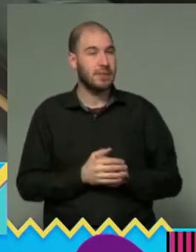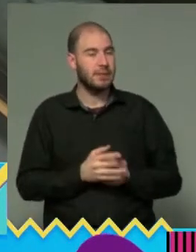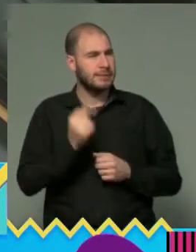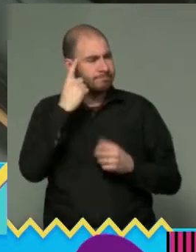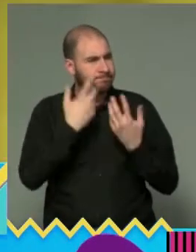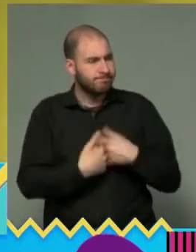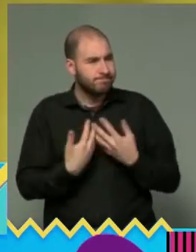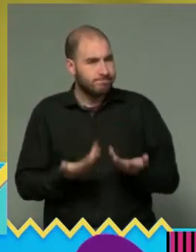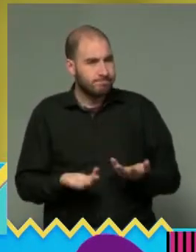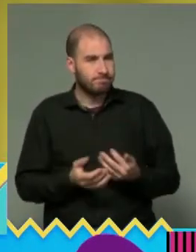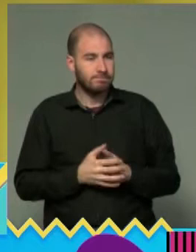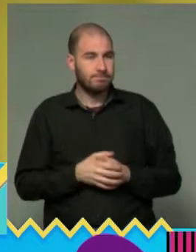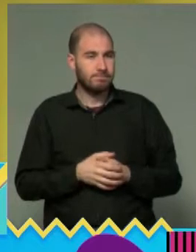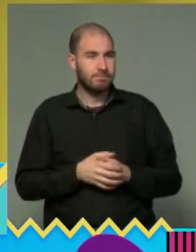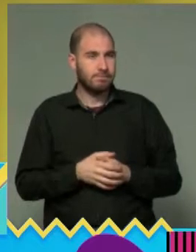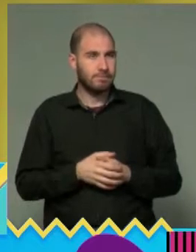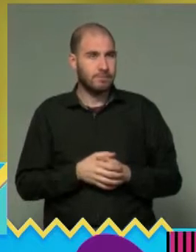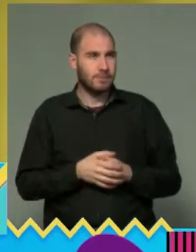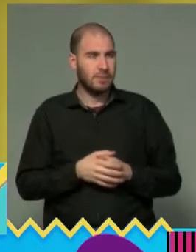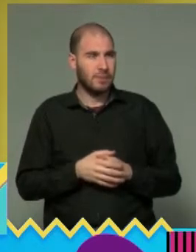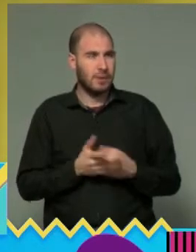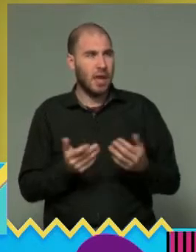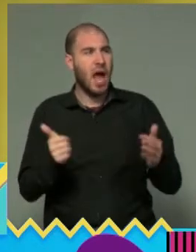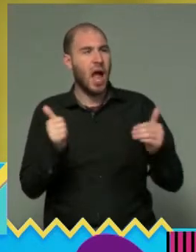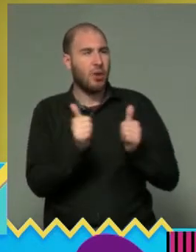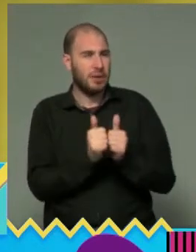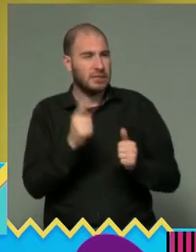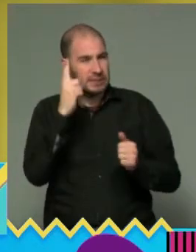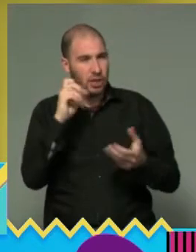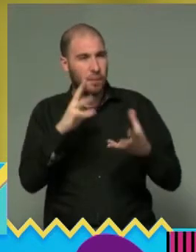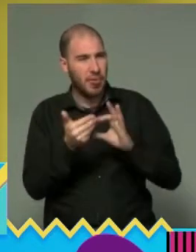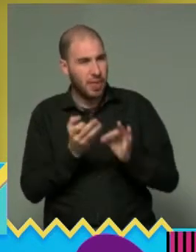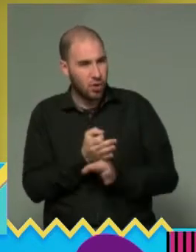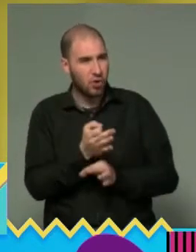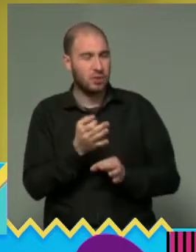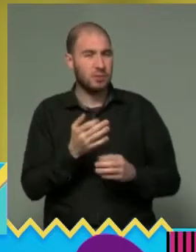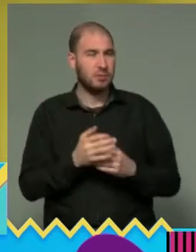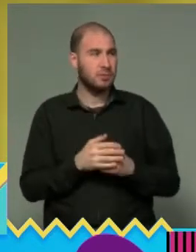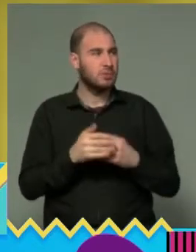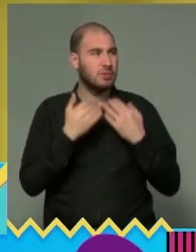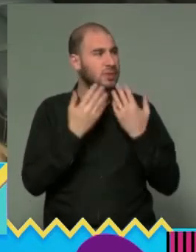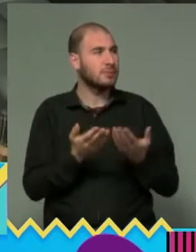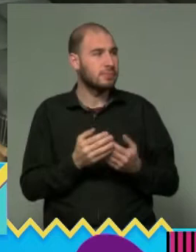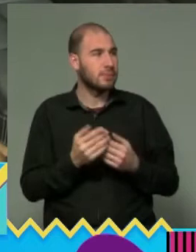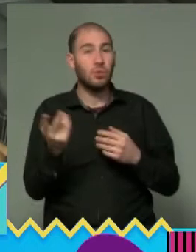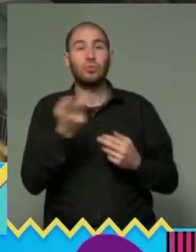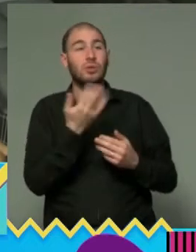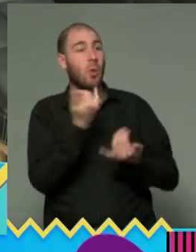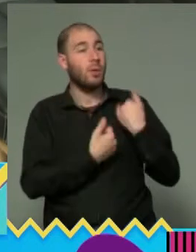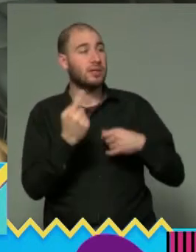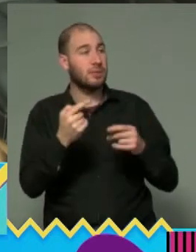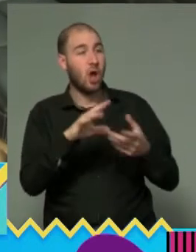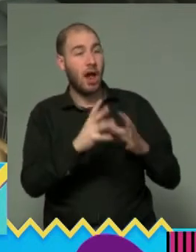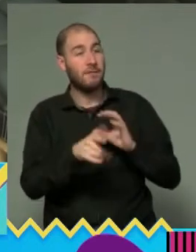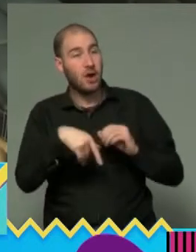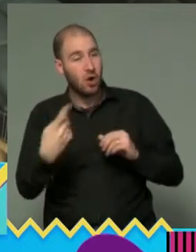pensar desde, no sé, que tenga un acompañamiento psicopedagógico, bueno, no sé, díganme ustedes también cuáles son las